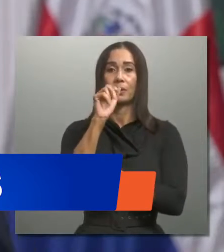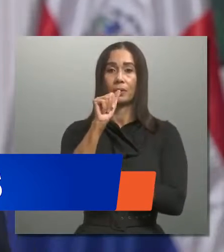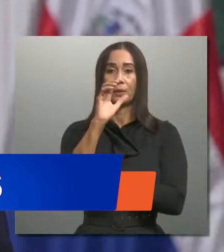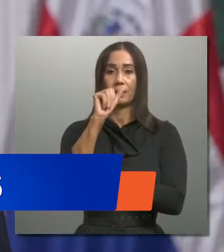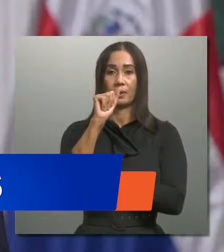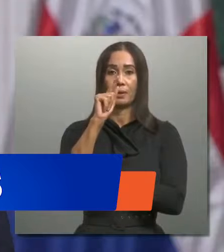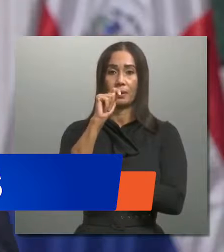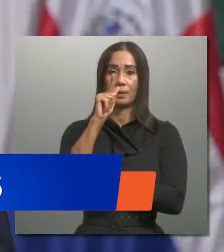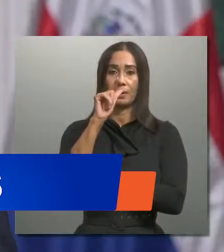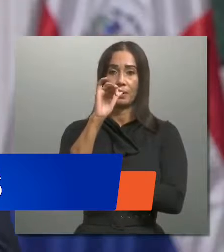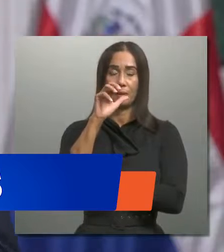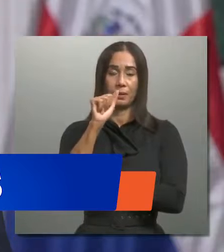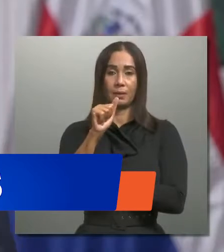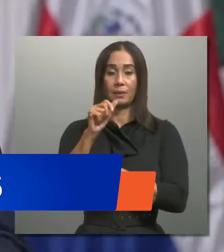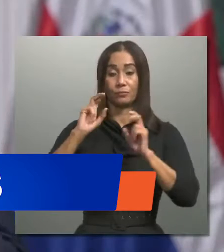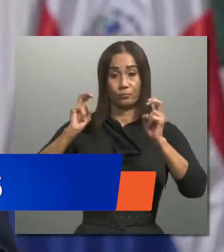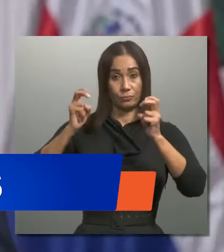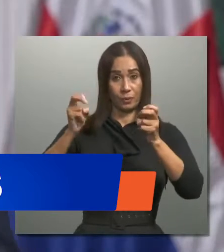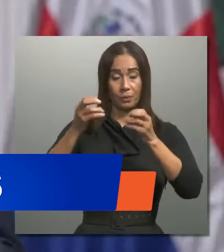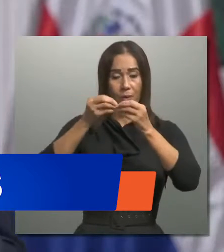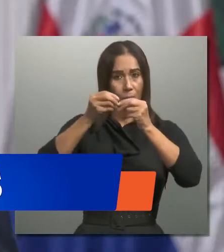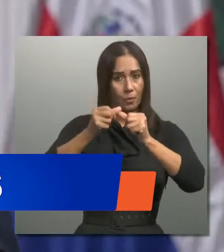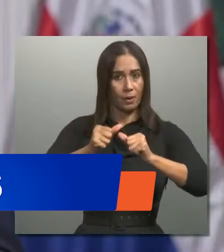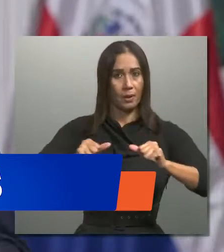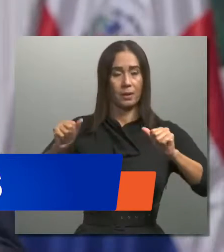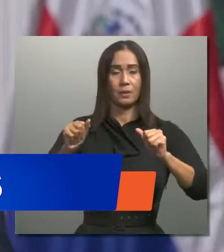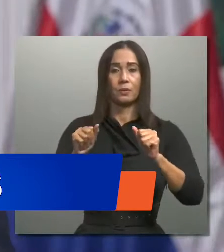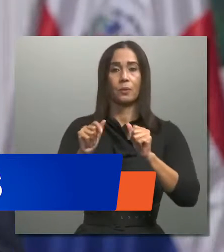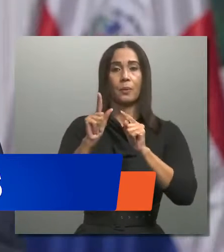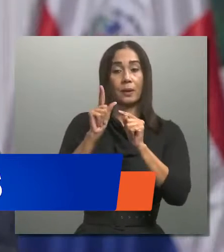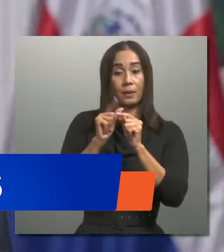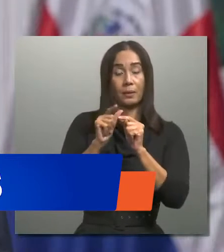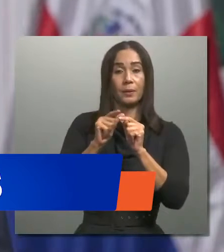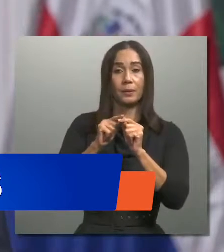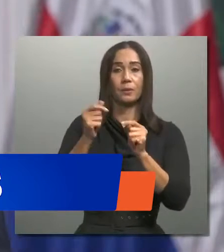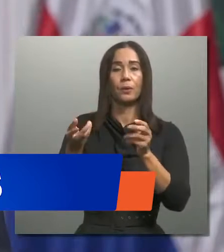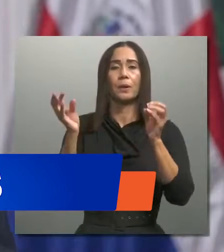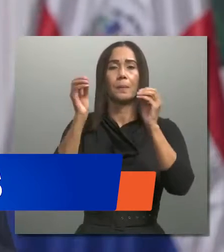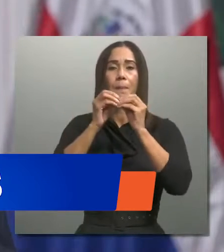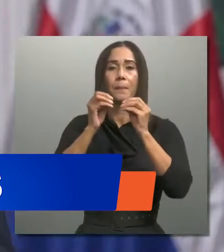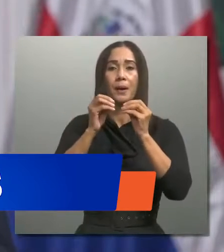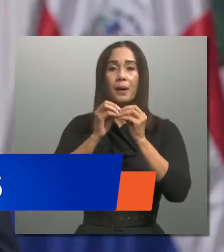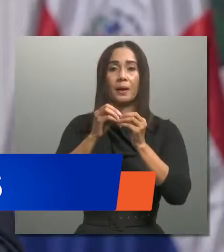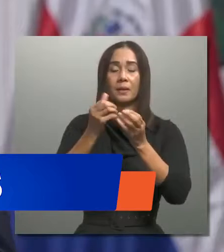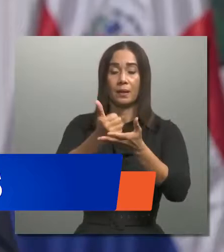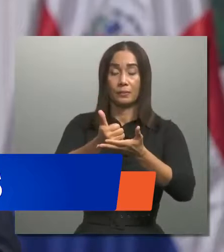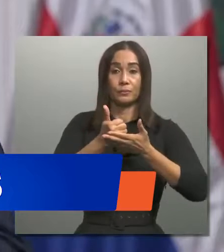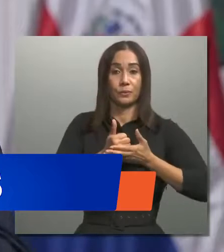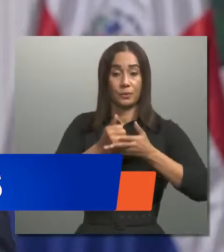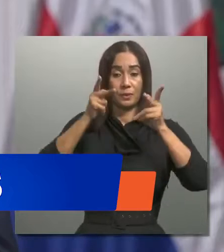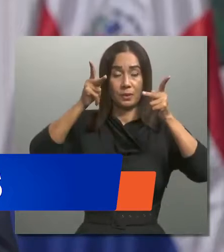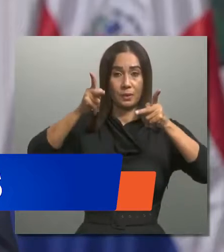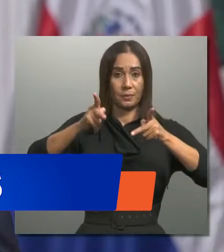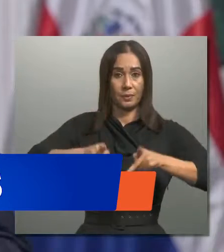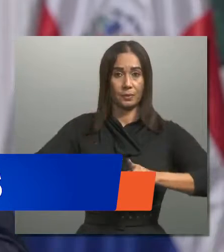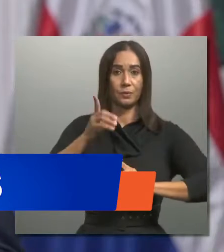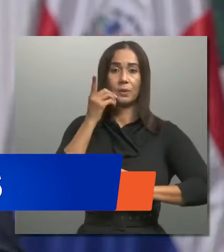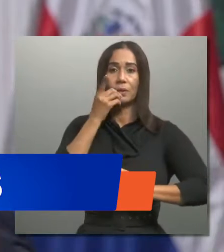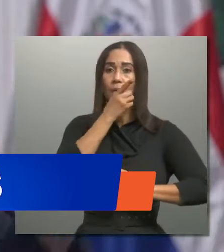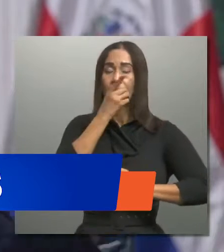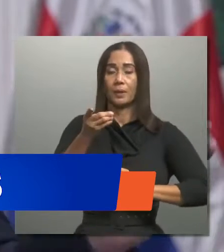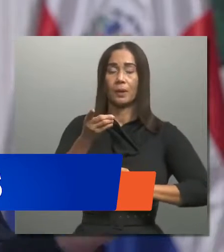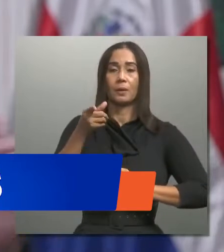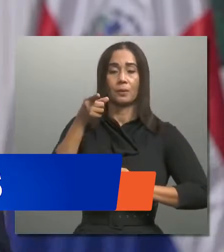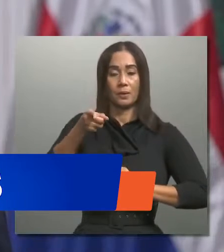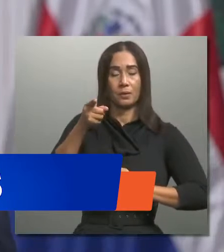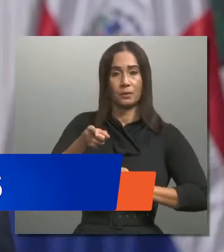a resolver de la forma que más le convenga a los intereses del pueblo dominicano, que es el que ha pagado los platos que otros